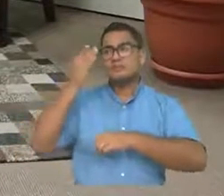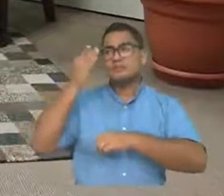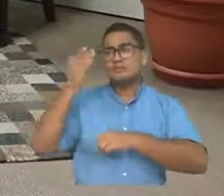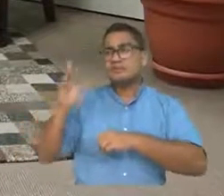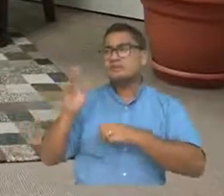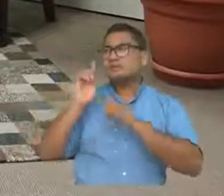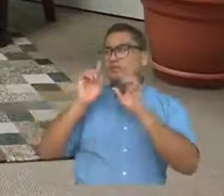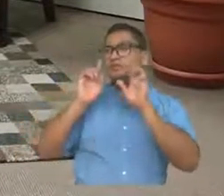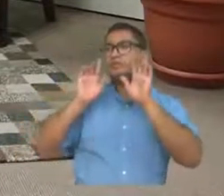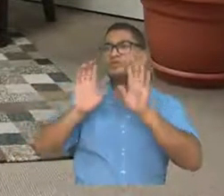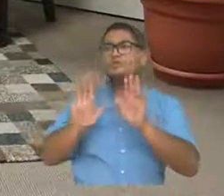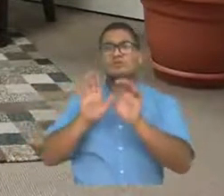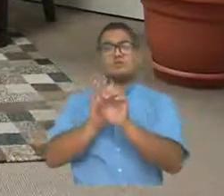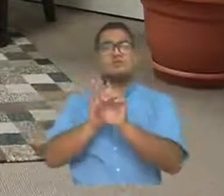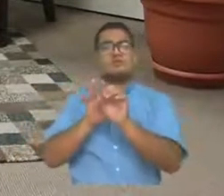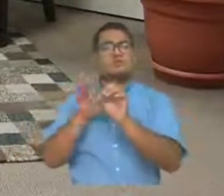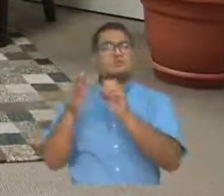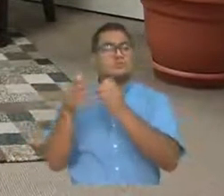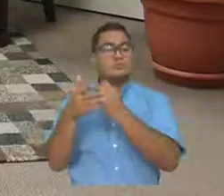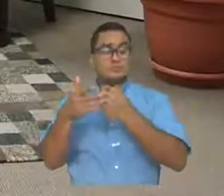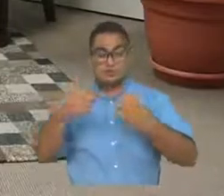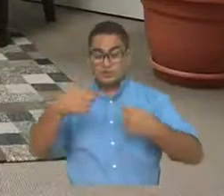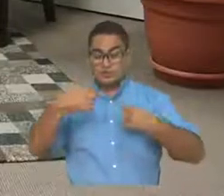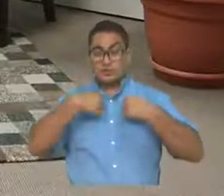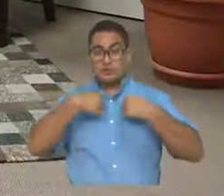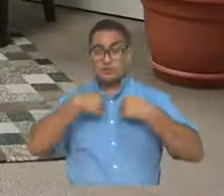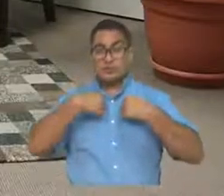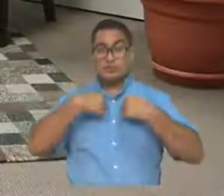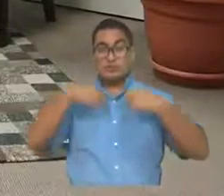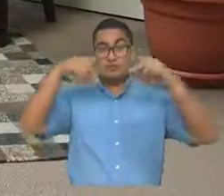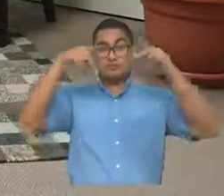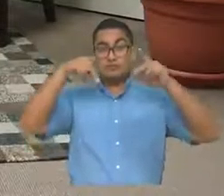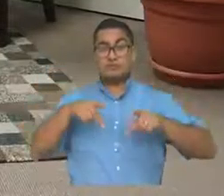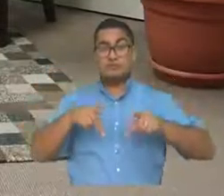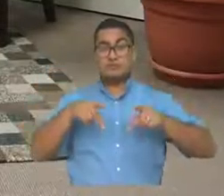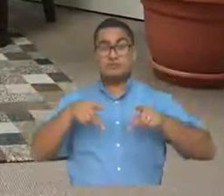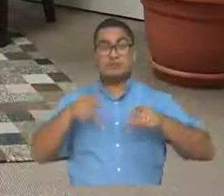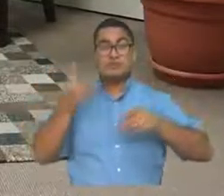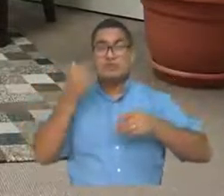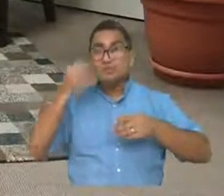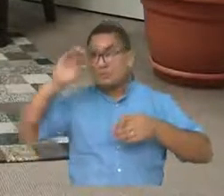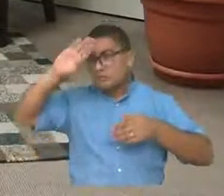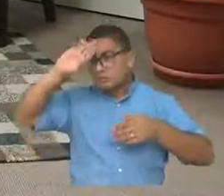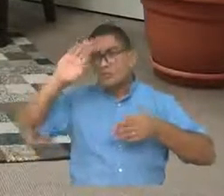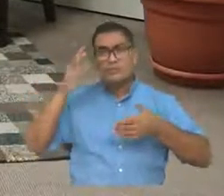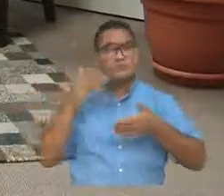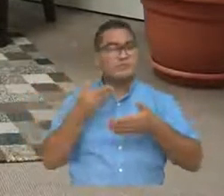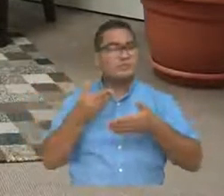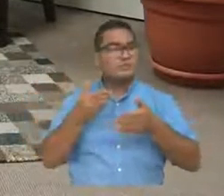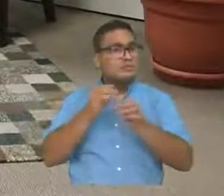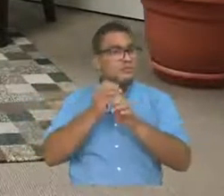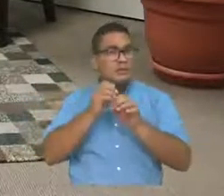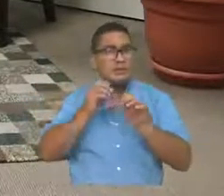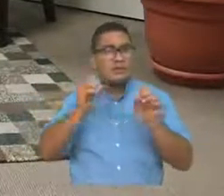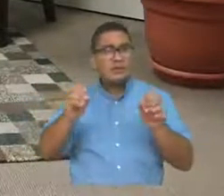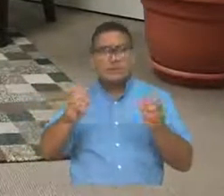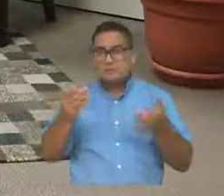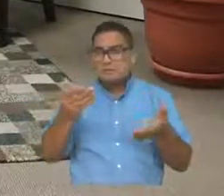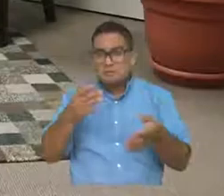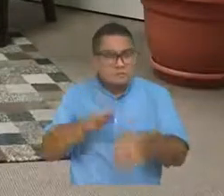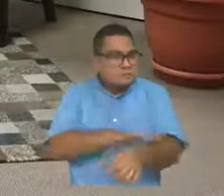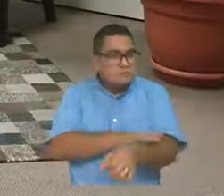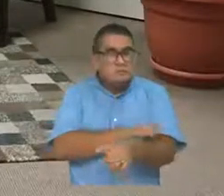Salud Altagracia, ubicado en el distrito número 3 de Managua. Muy importante, doctora, hablar de los pacientes